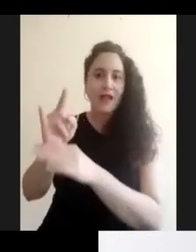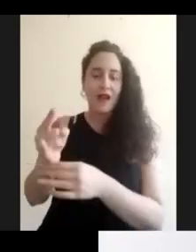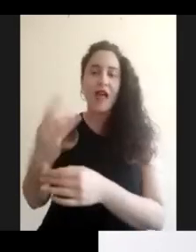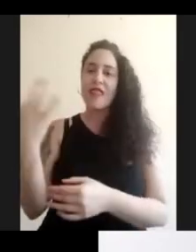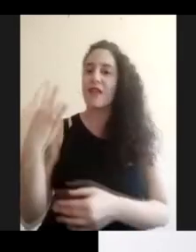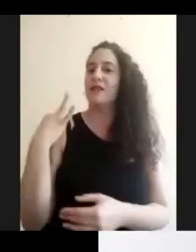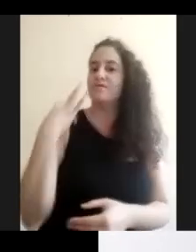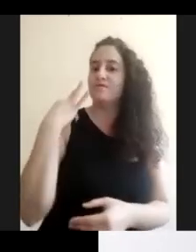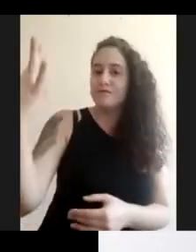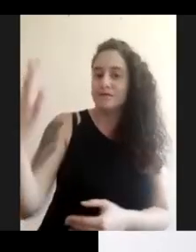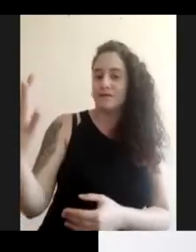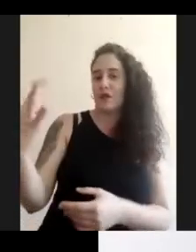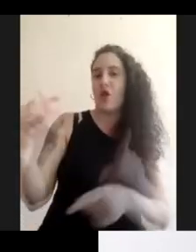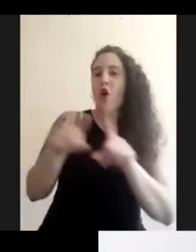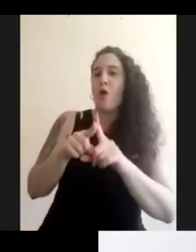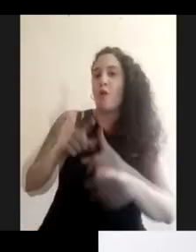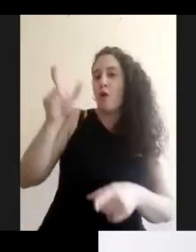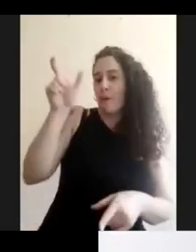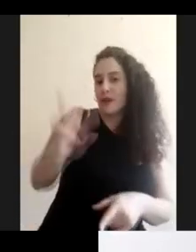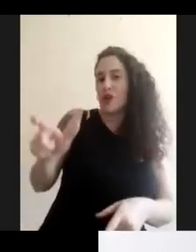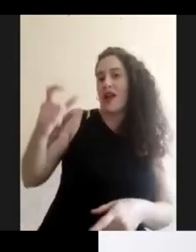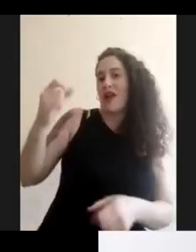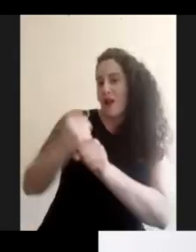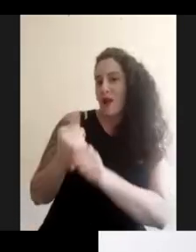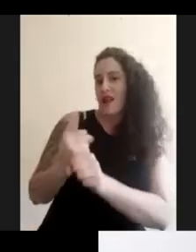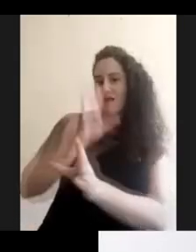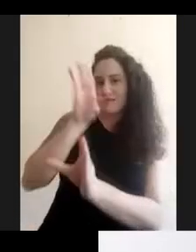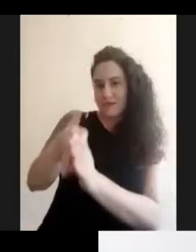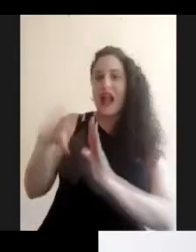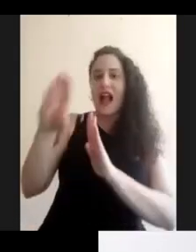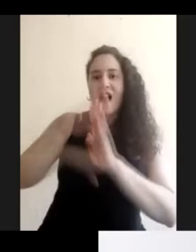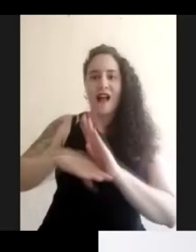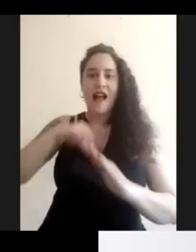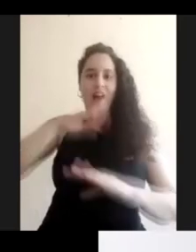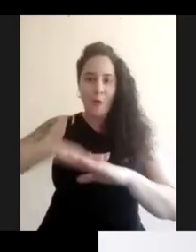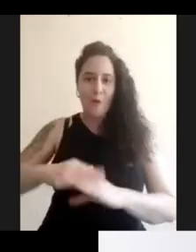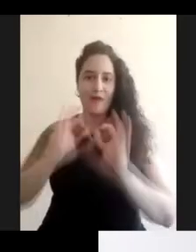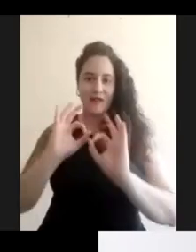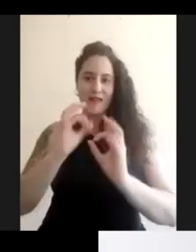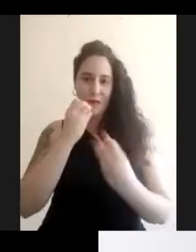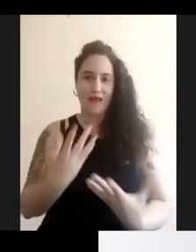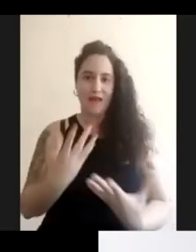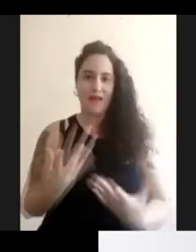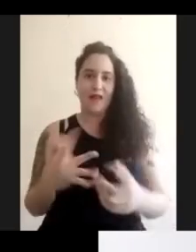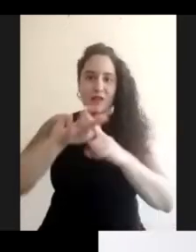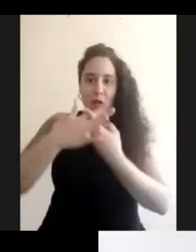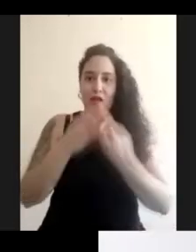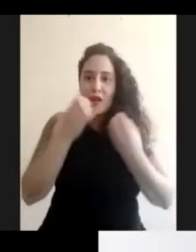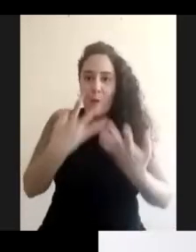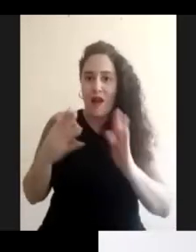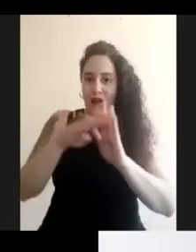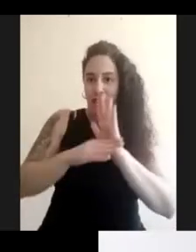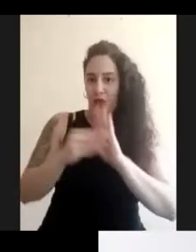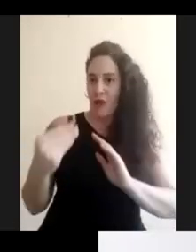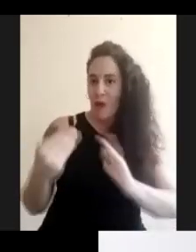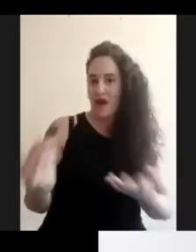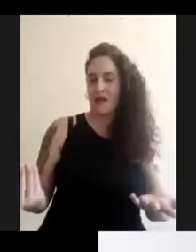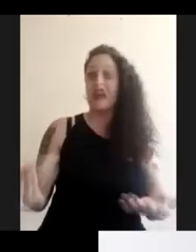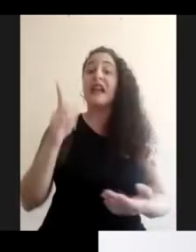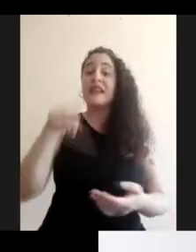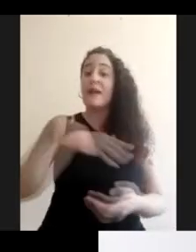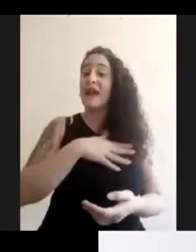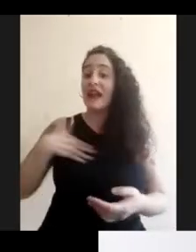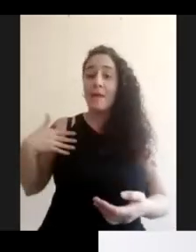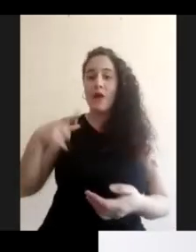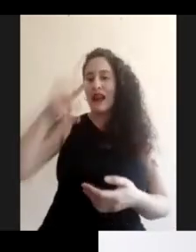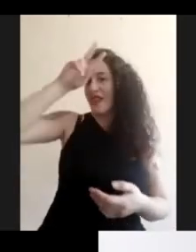que se acabe la problemática que estamos sufriendo y estemos en condiciones. También queremos que se acabe la desprotección y la